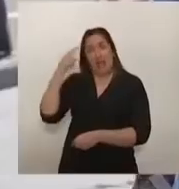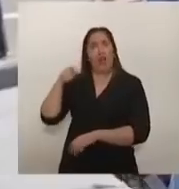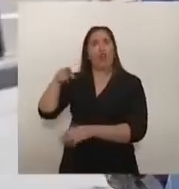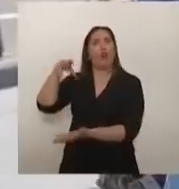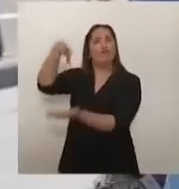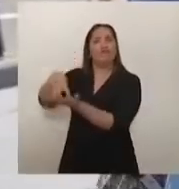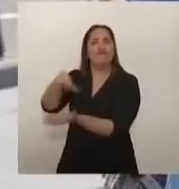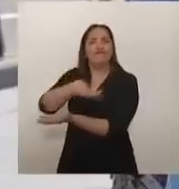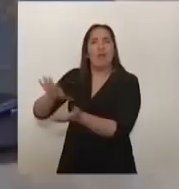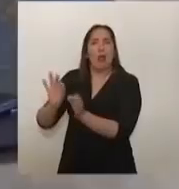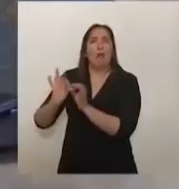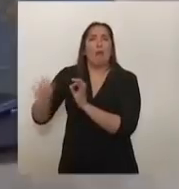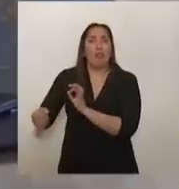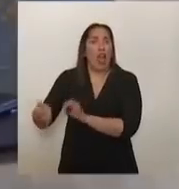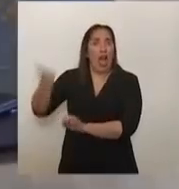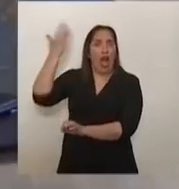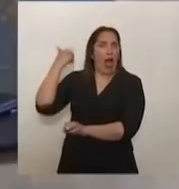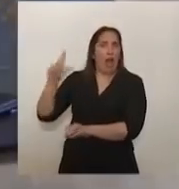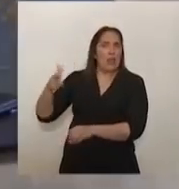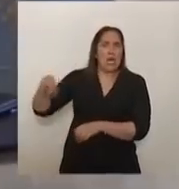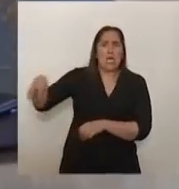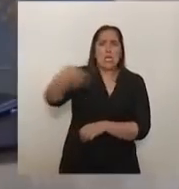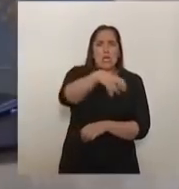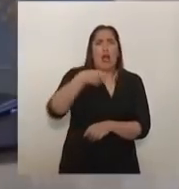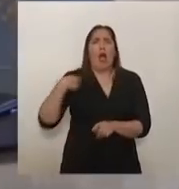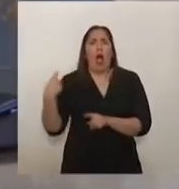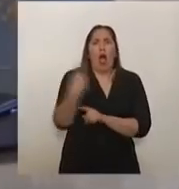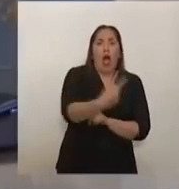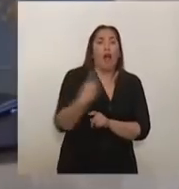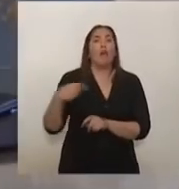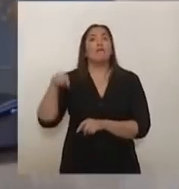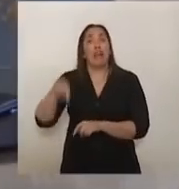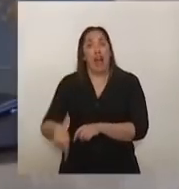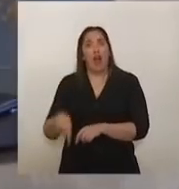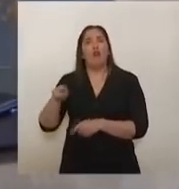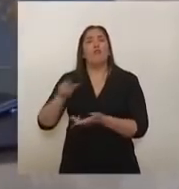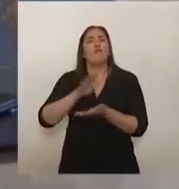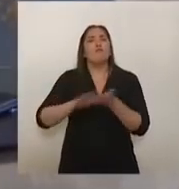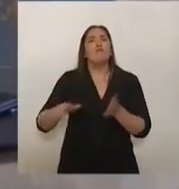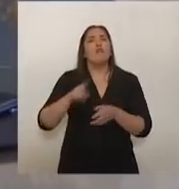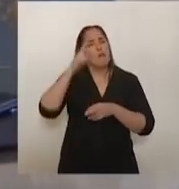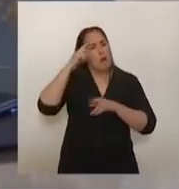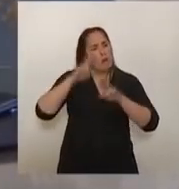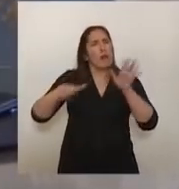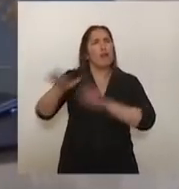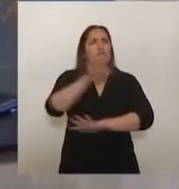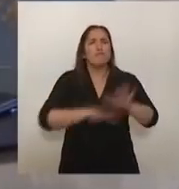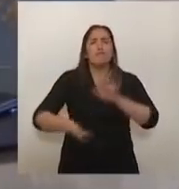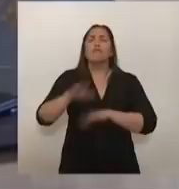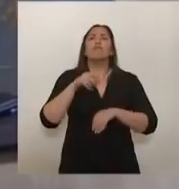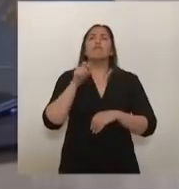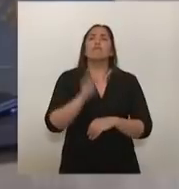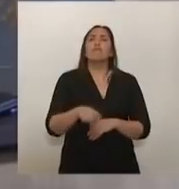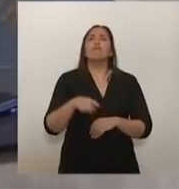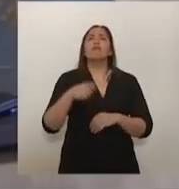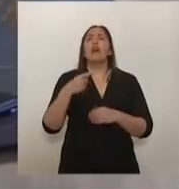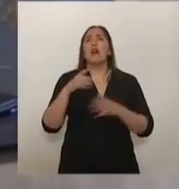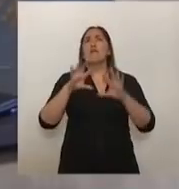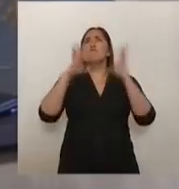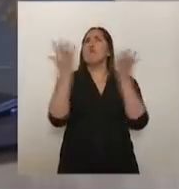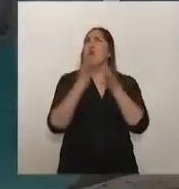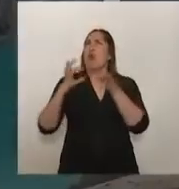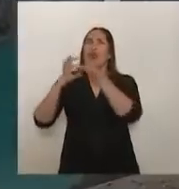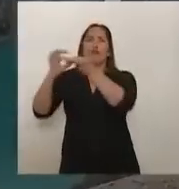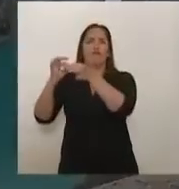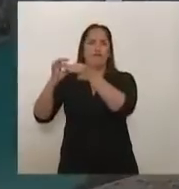Estado antes no llegaba. Y dejamos una política ambiental contemporánea, alineada con la del resto del